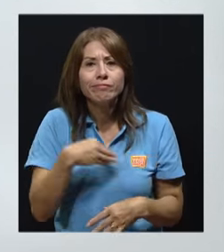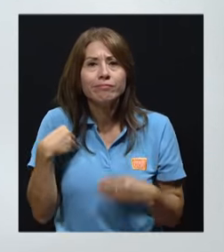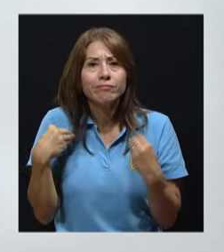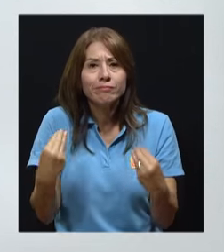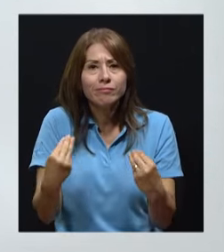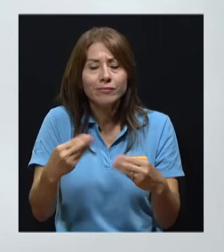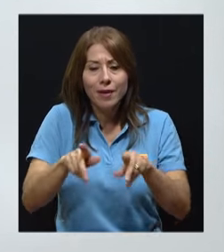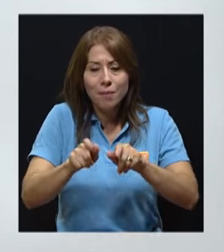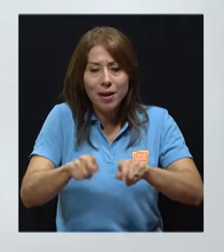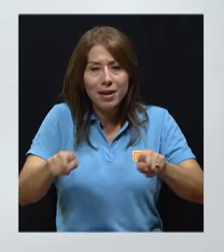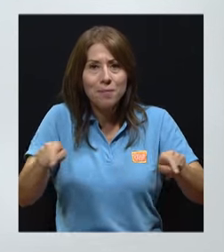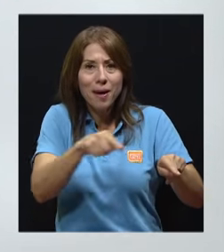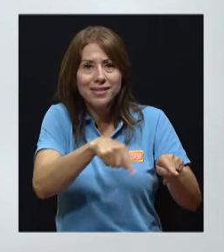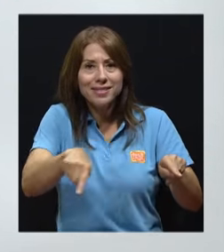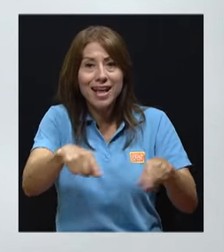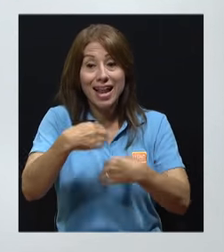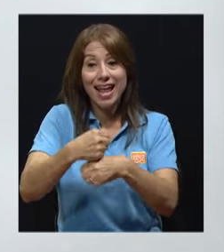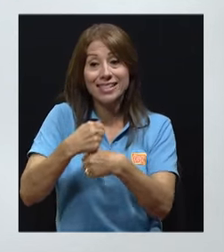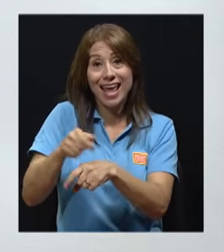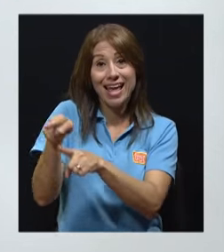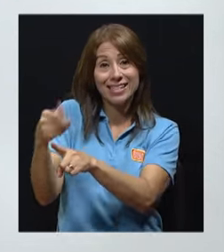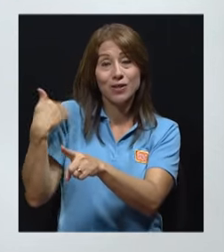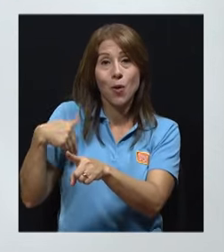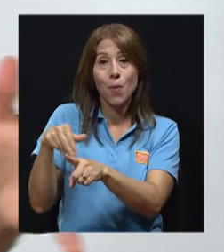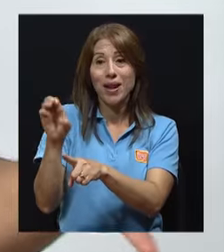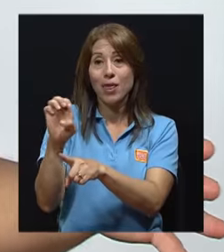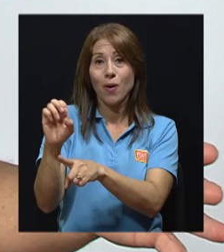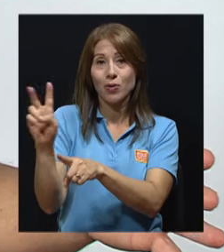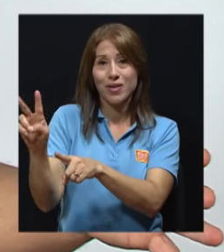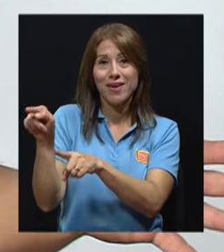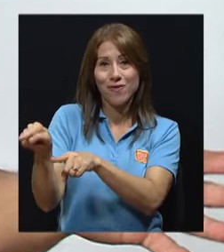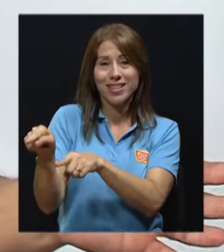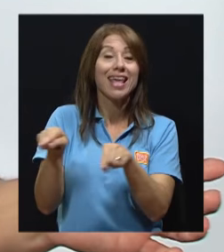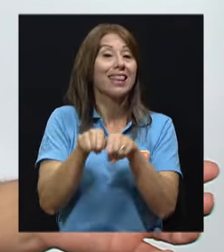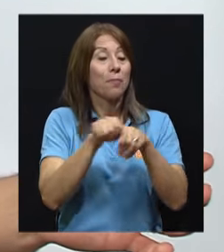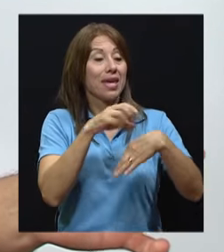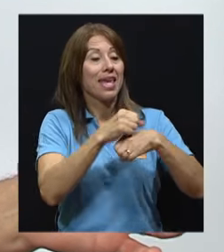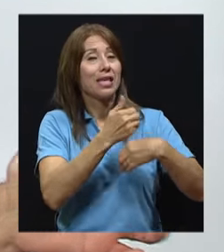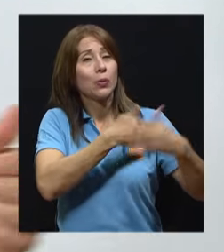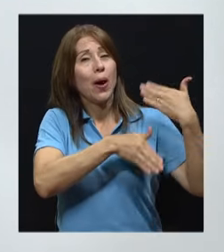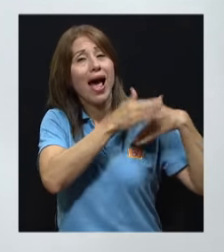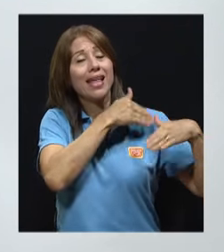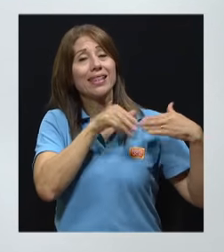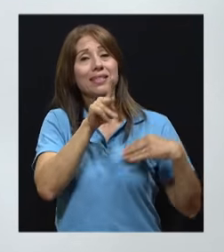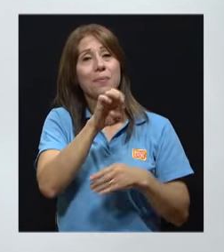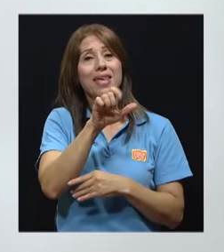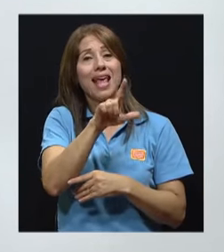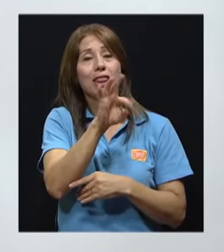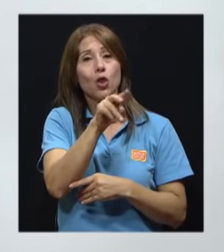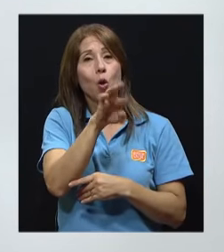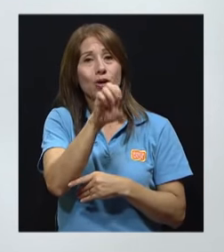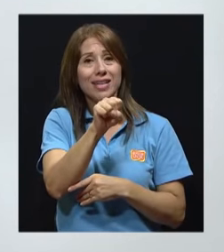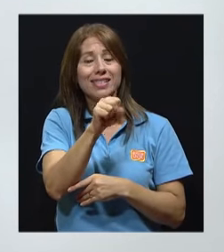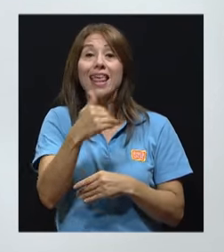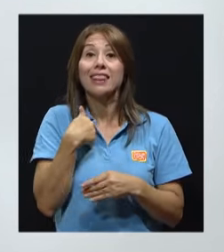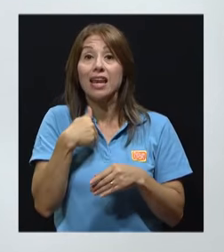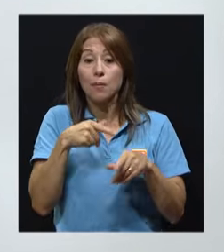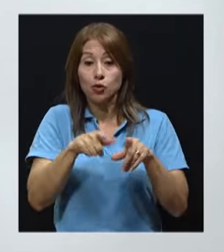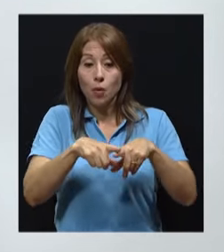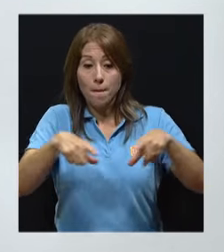que hace Eduardo ella fuerte como las que hizo Miguel Torres que tenemos marimbas de Miguel Torres de hace 40